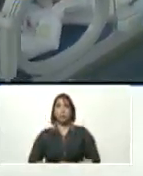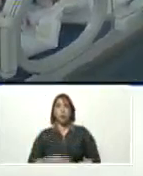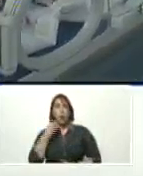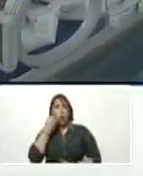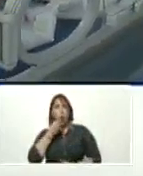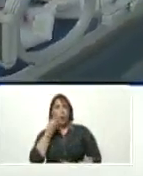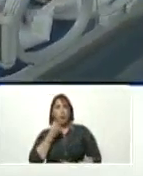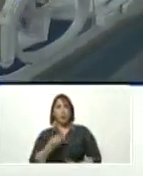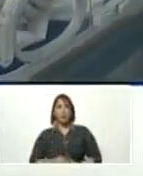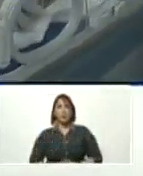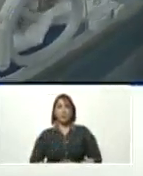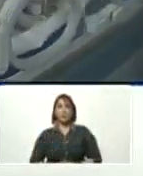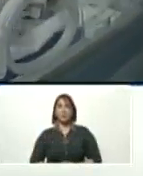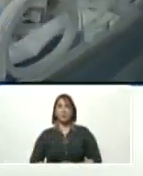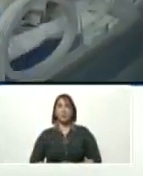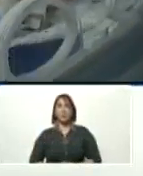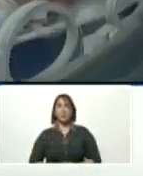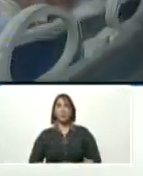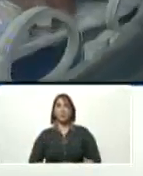jóvenes, bueno,